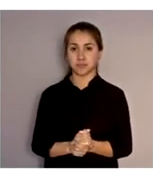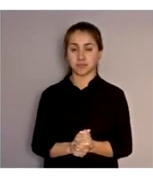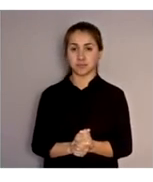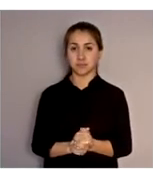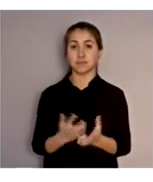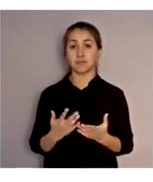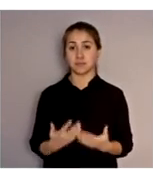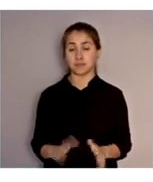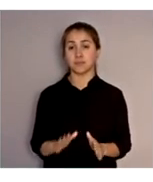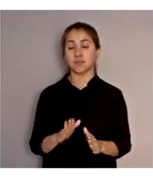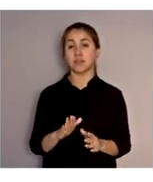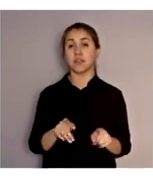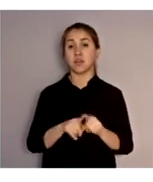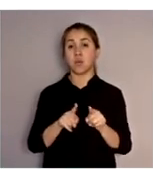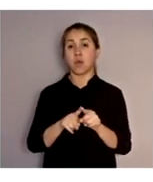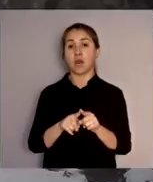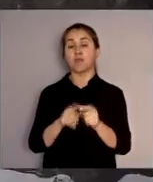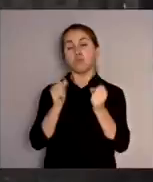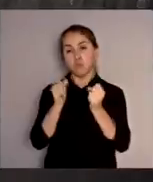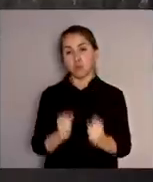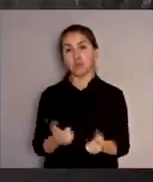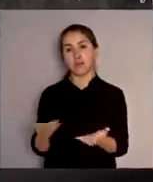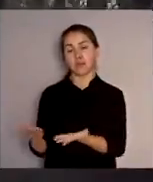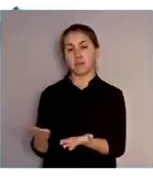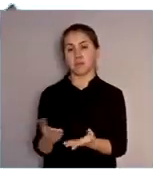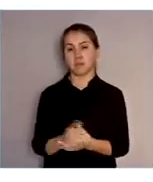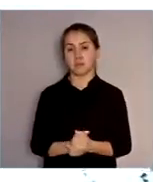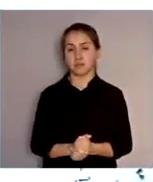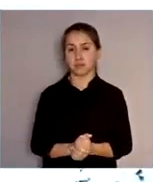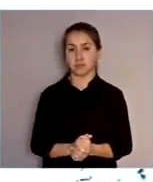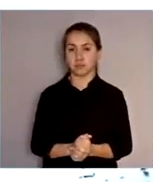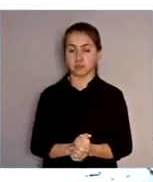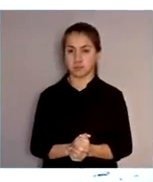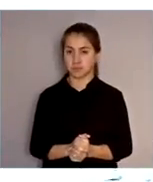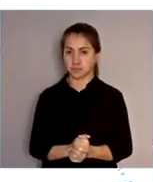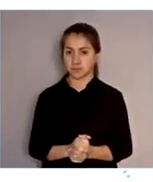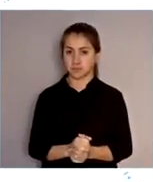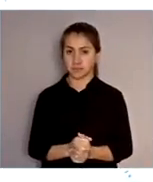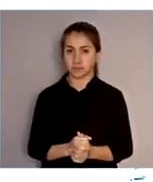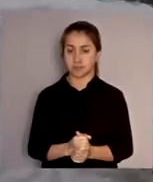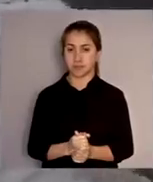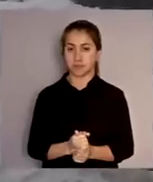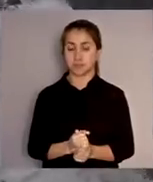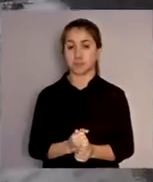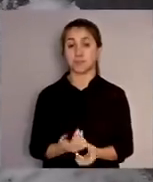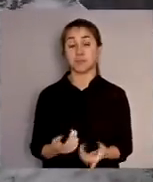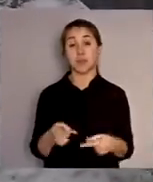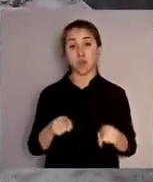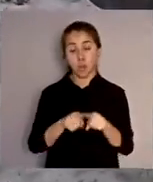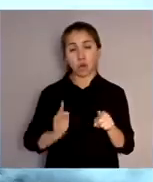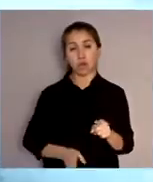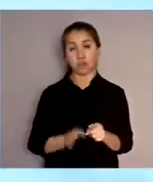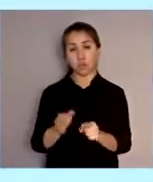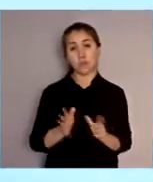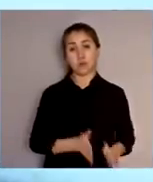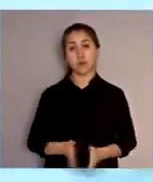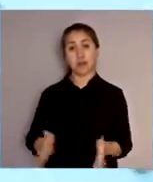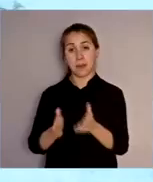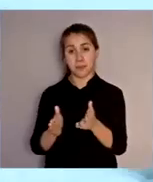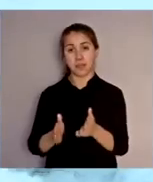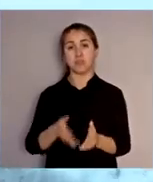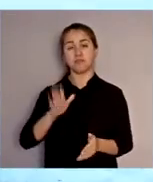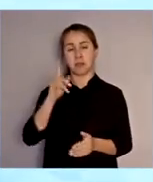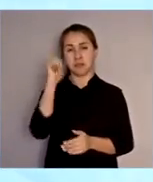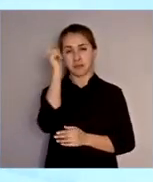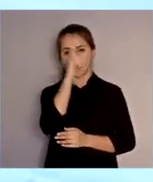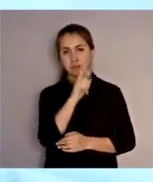Ya, se bajaron los gorditos y pudimos. Sí, no, alguna cosa que no. A pesar de continuar, el camino se hace cada